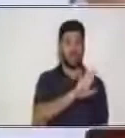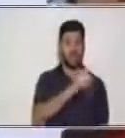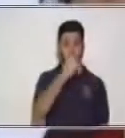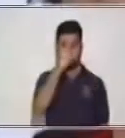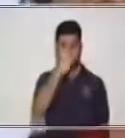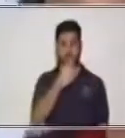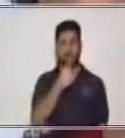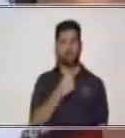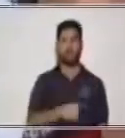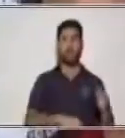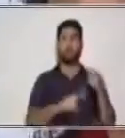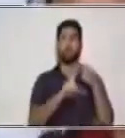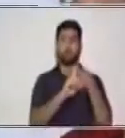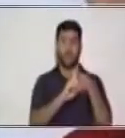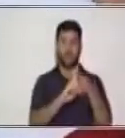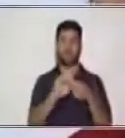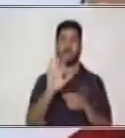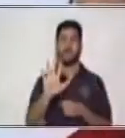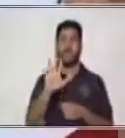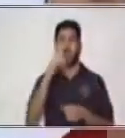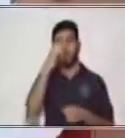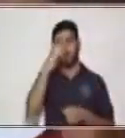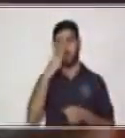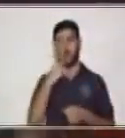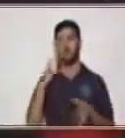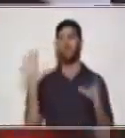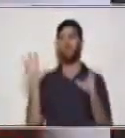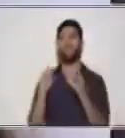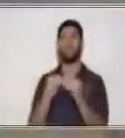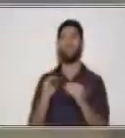más cinco centavos. ¿Cuánto tendré?